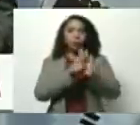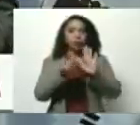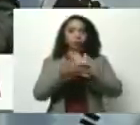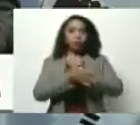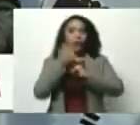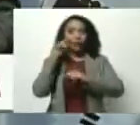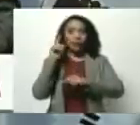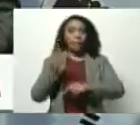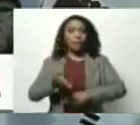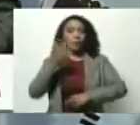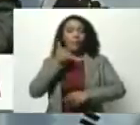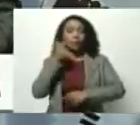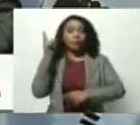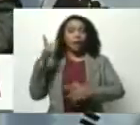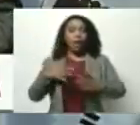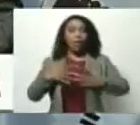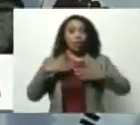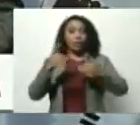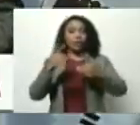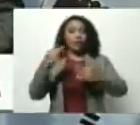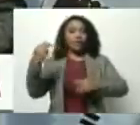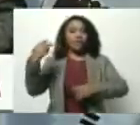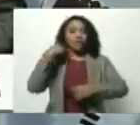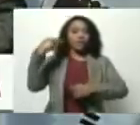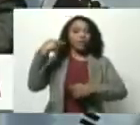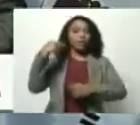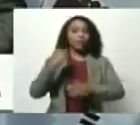señalar que